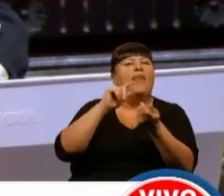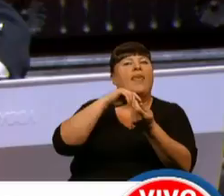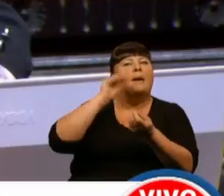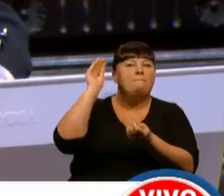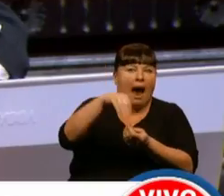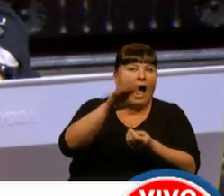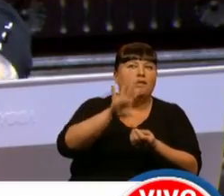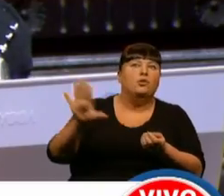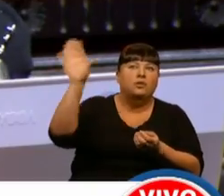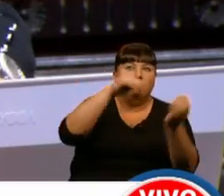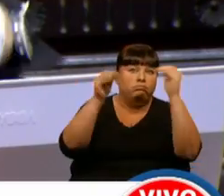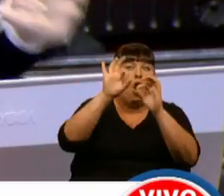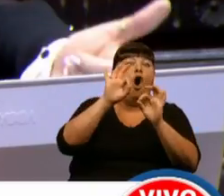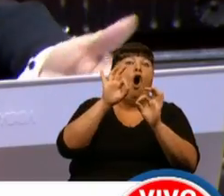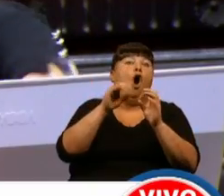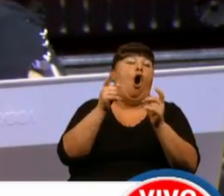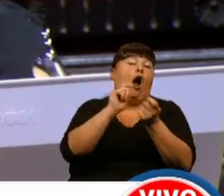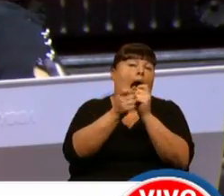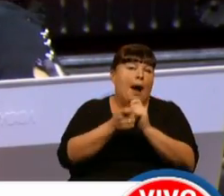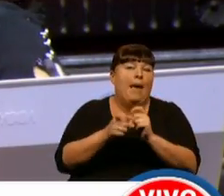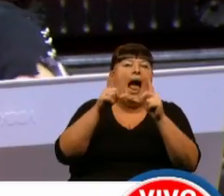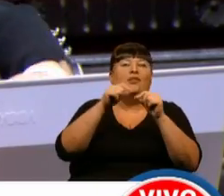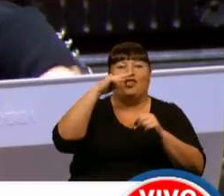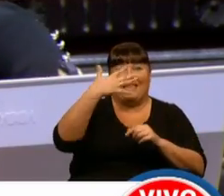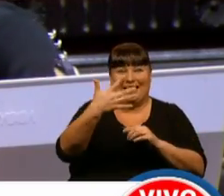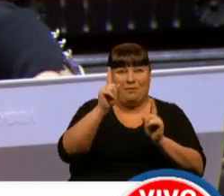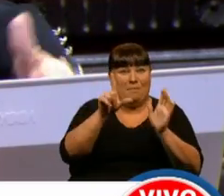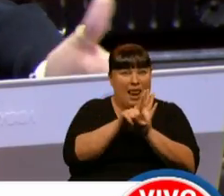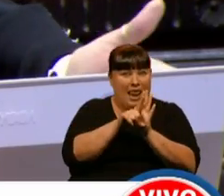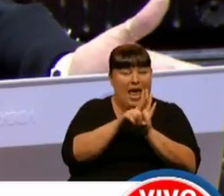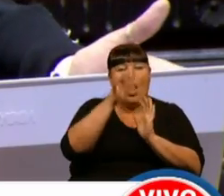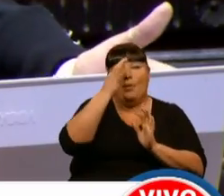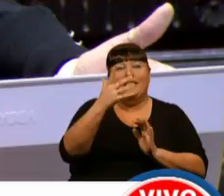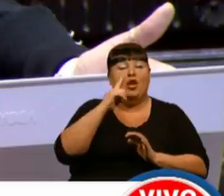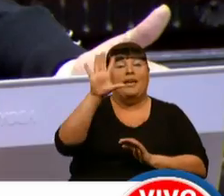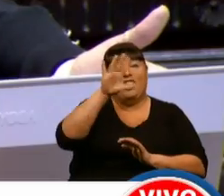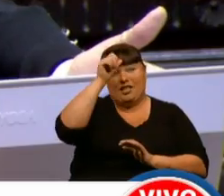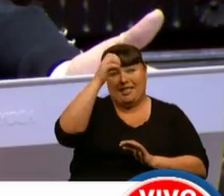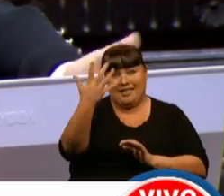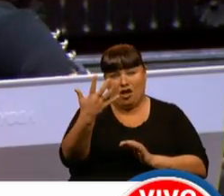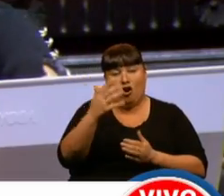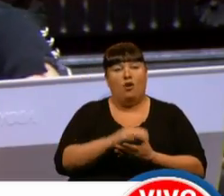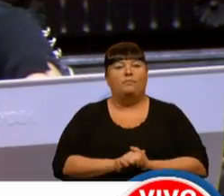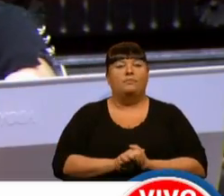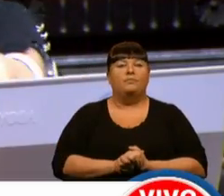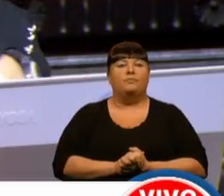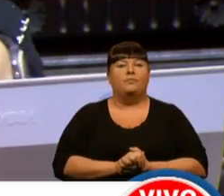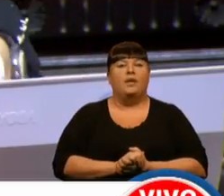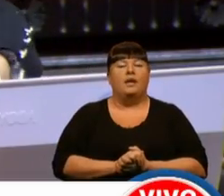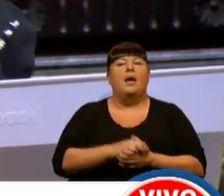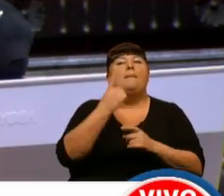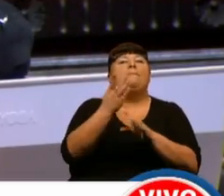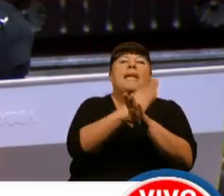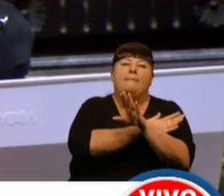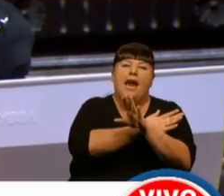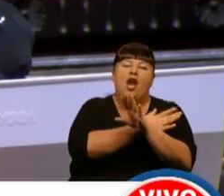los territorios mencionados en el artículo 75 de la ley 25 mil 565 previa